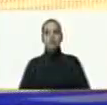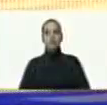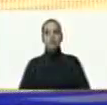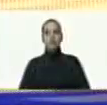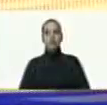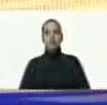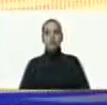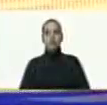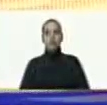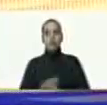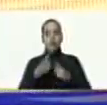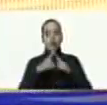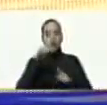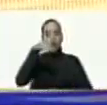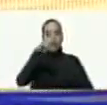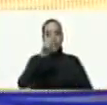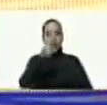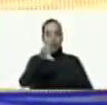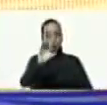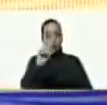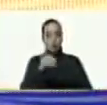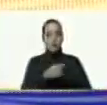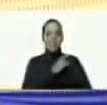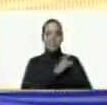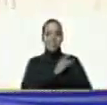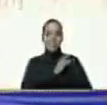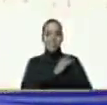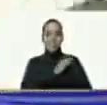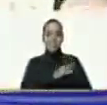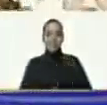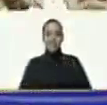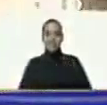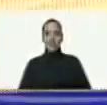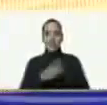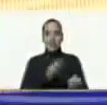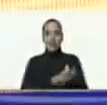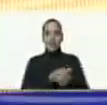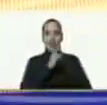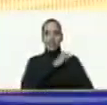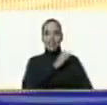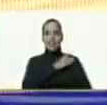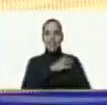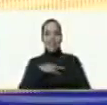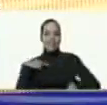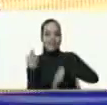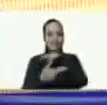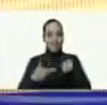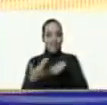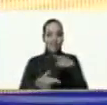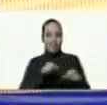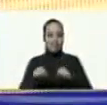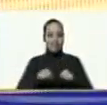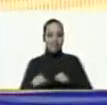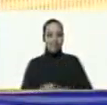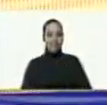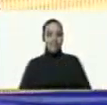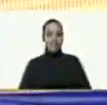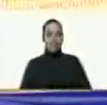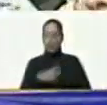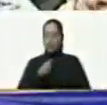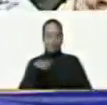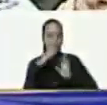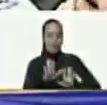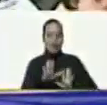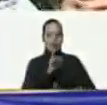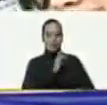Marco Álvarez de la Chile. Nuestra hermana Chile, Chile rebelde, no para Chile,